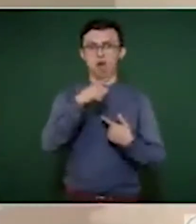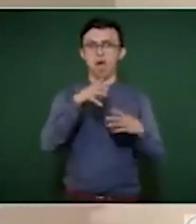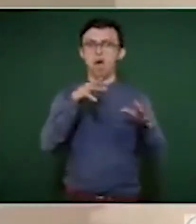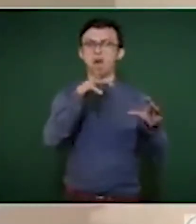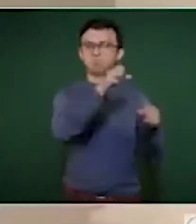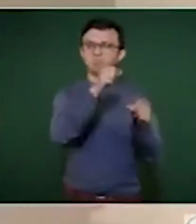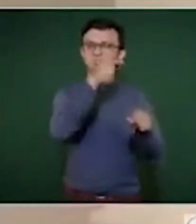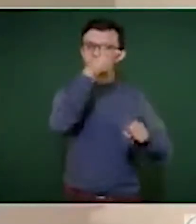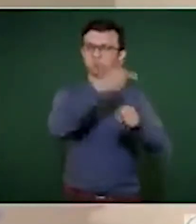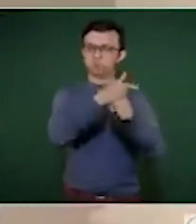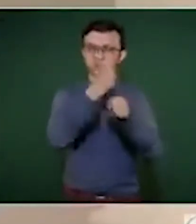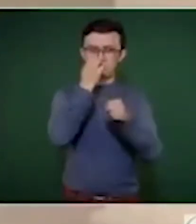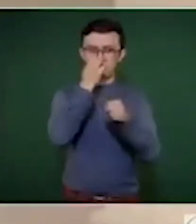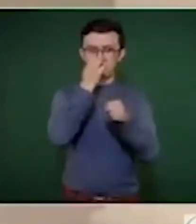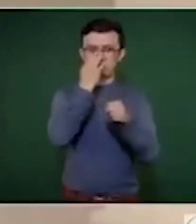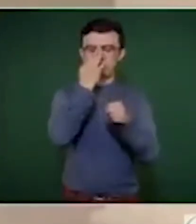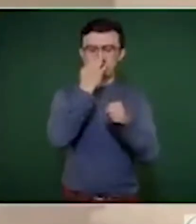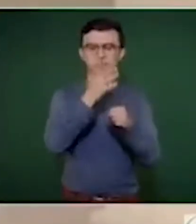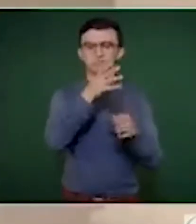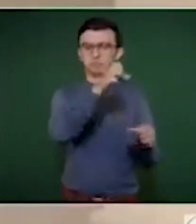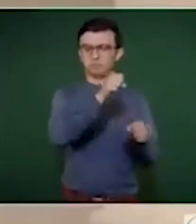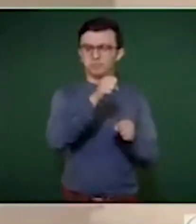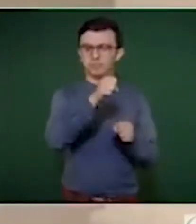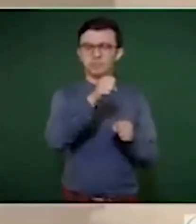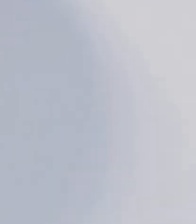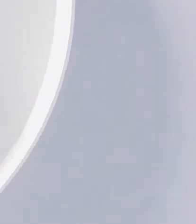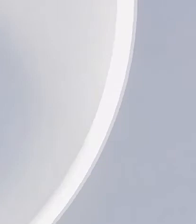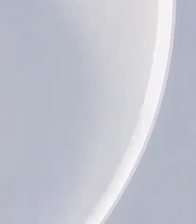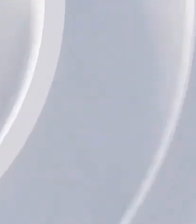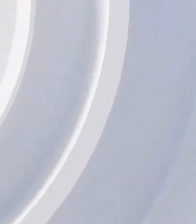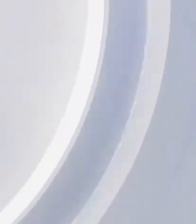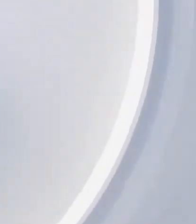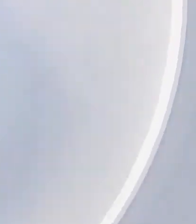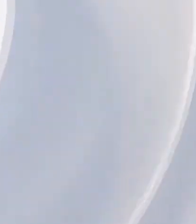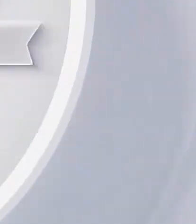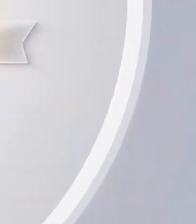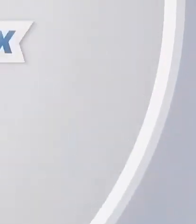Estado de México Nuevo León Jalisco Michoacán y Puebla